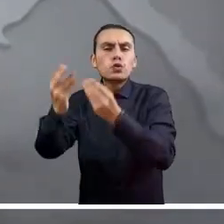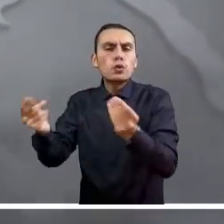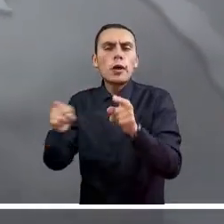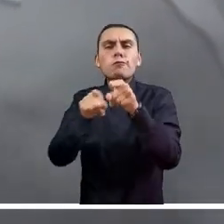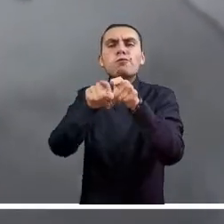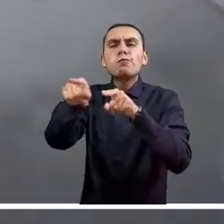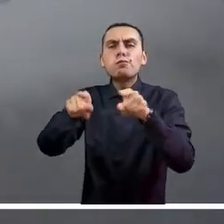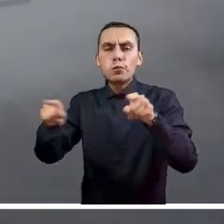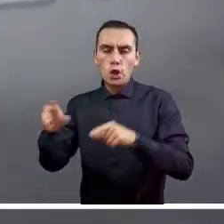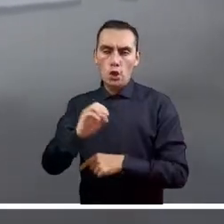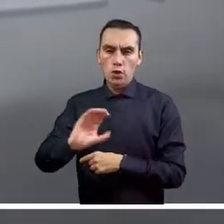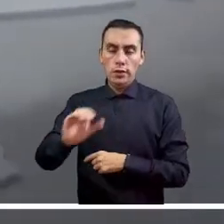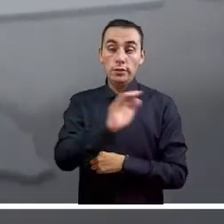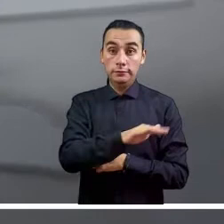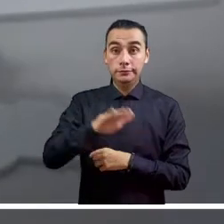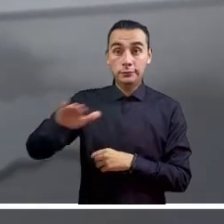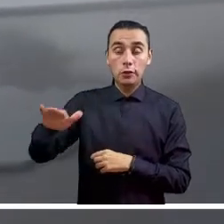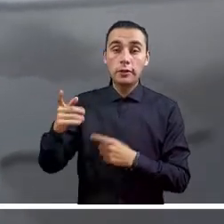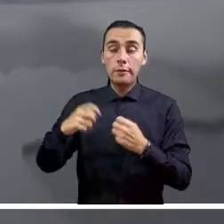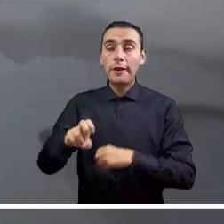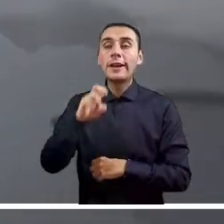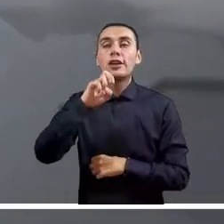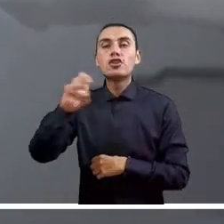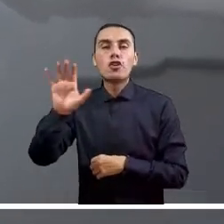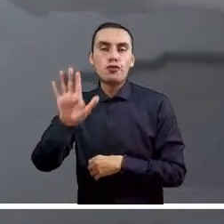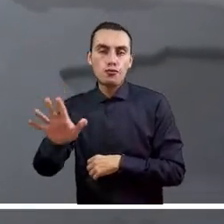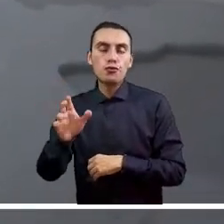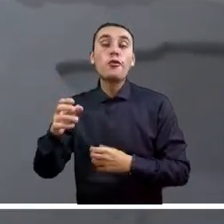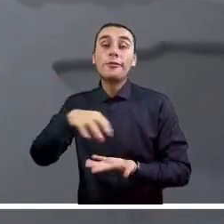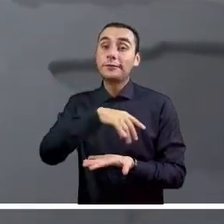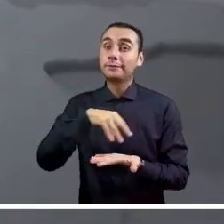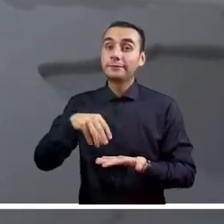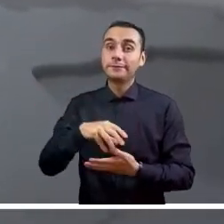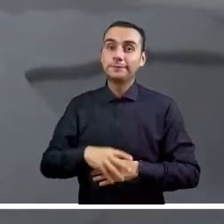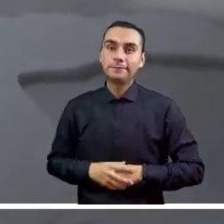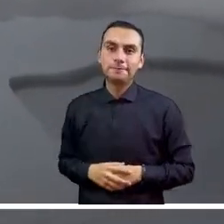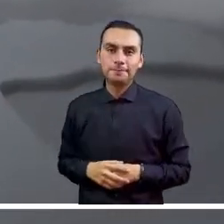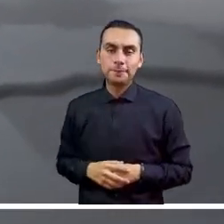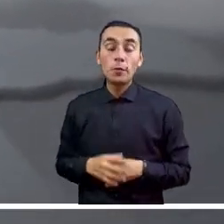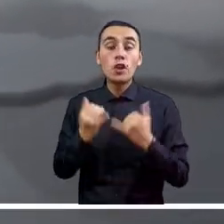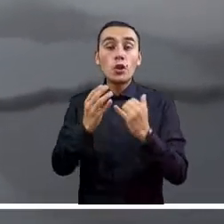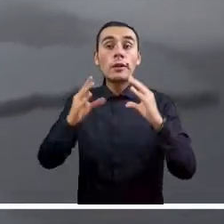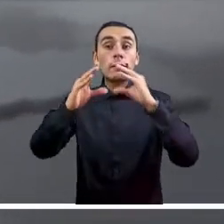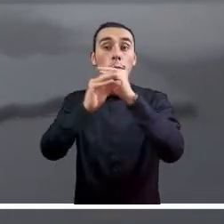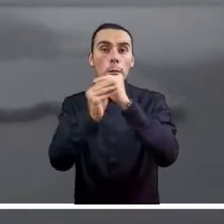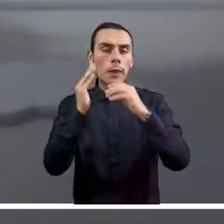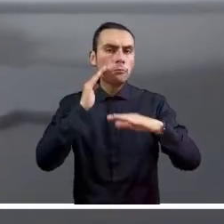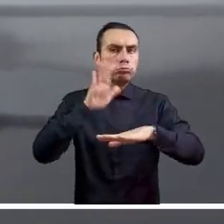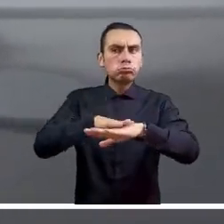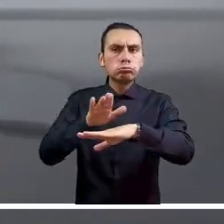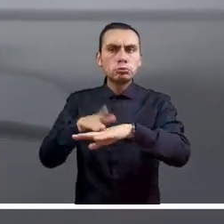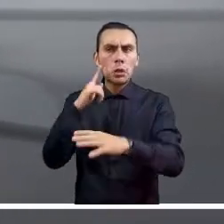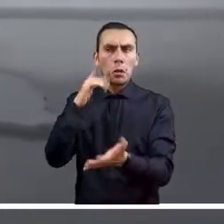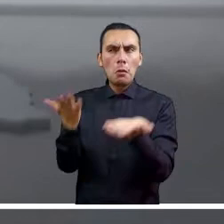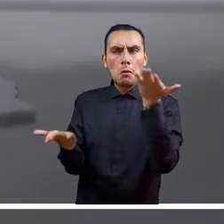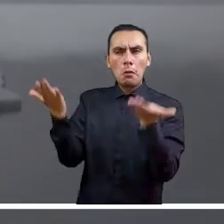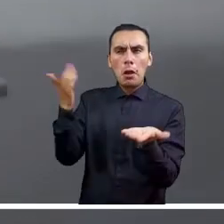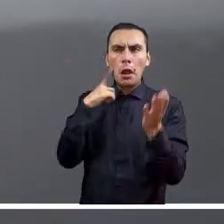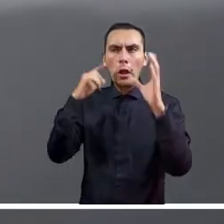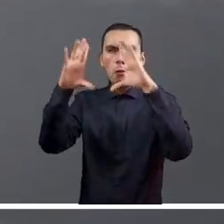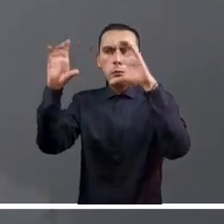a la Orinoquía, donde se prevén precipitaciones en sectores del piedemonte llanero, mientras que en el resto de la región no se esperan